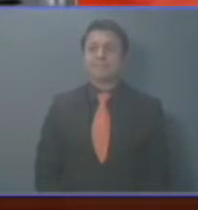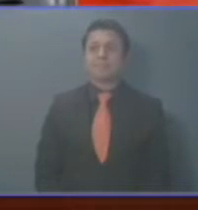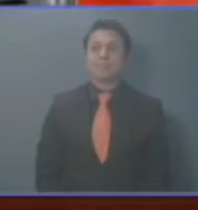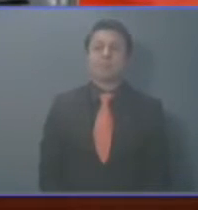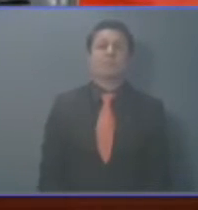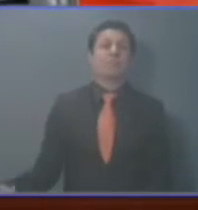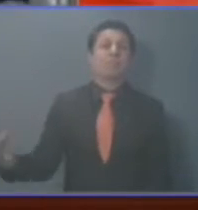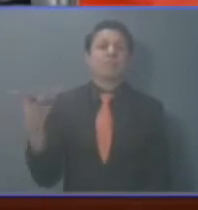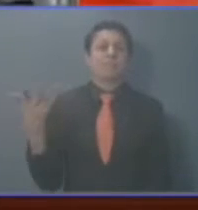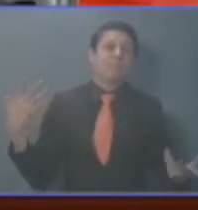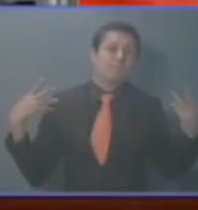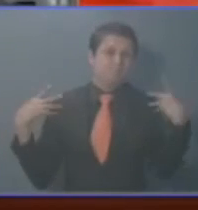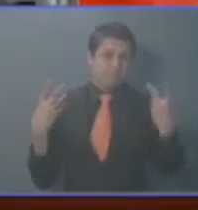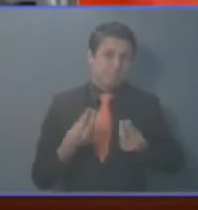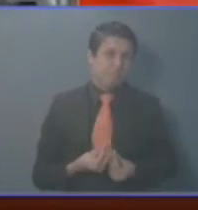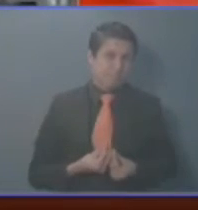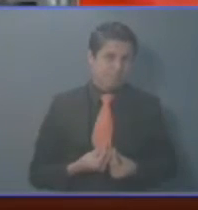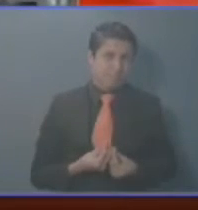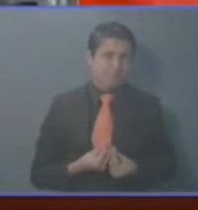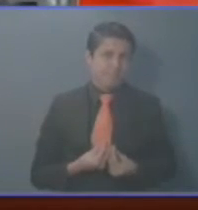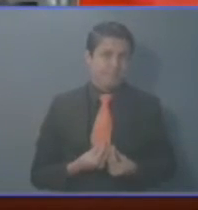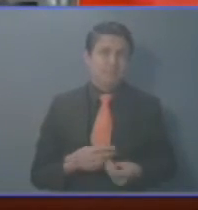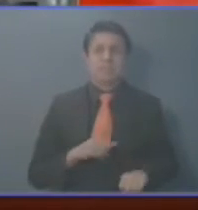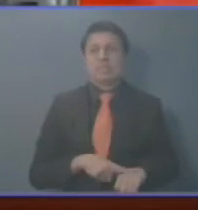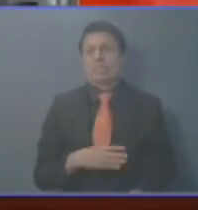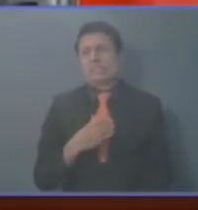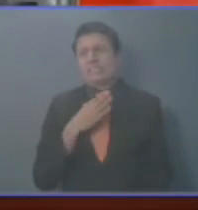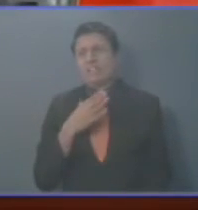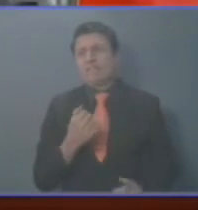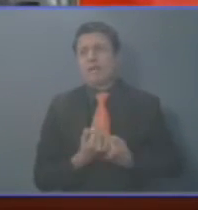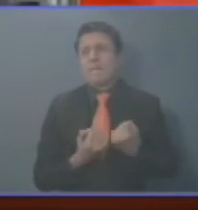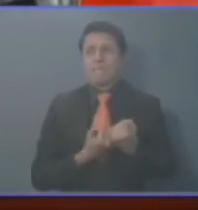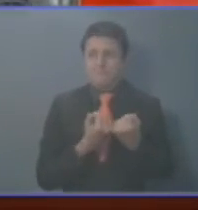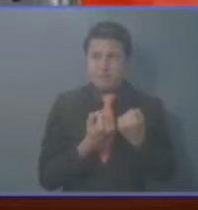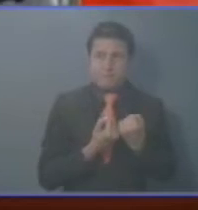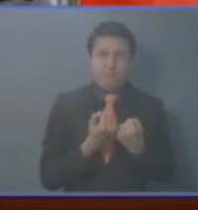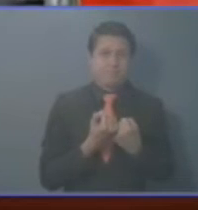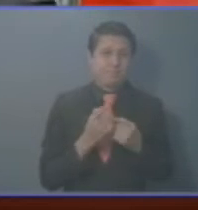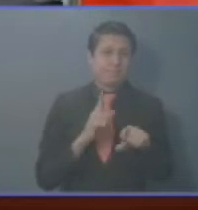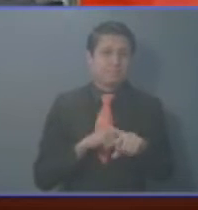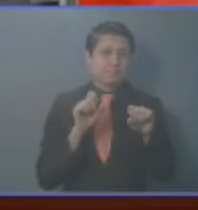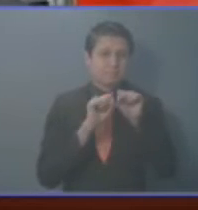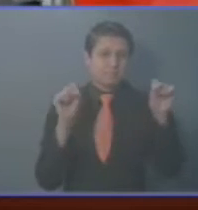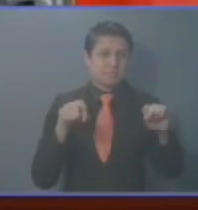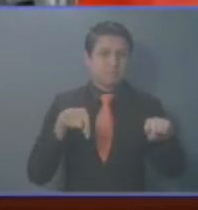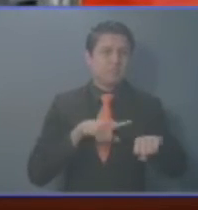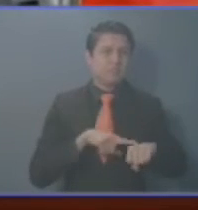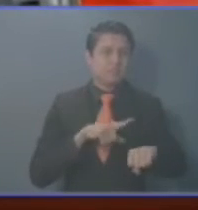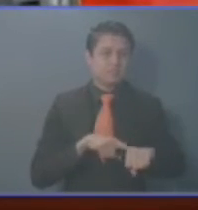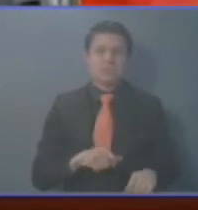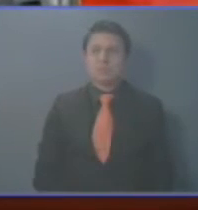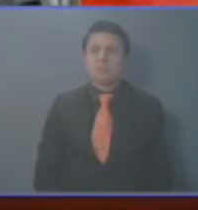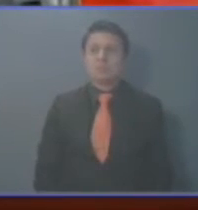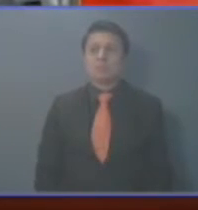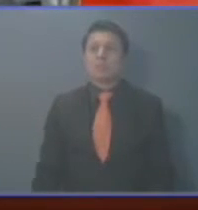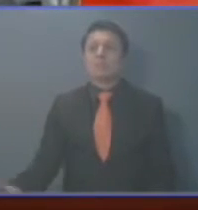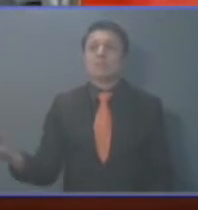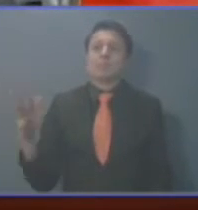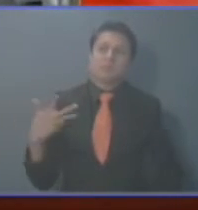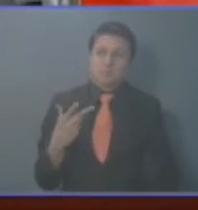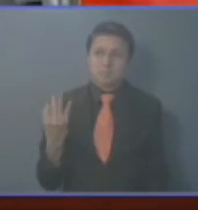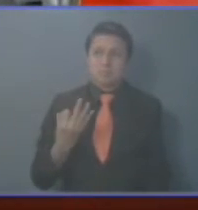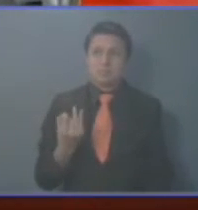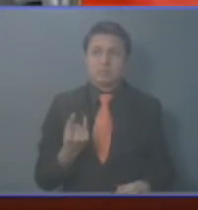Que como sociedad difícilmente podremos afrontar los inminentes cambios con el débil sistema educativo actual, por lo que es